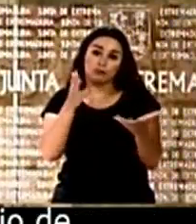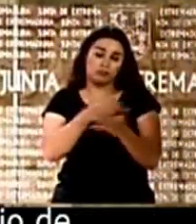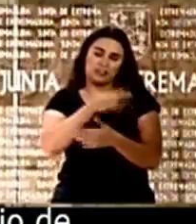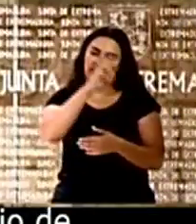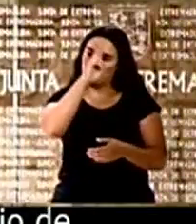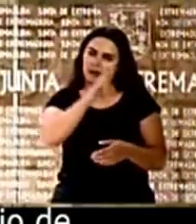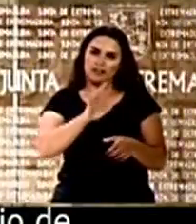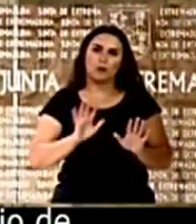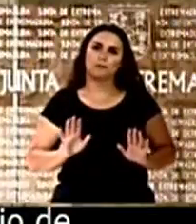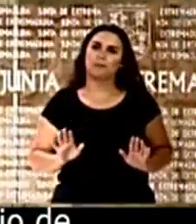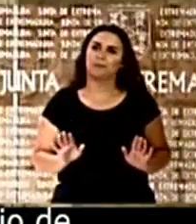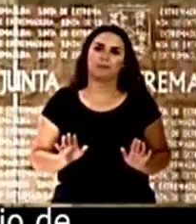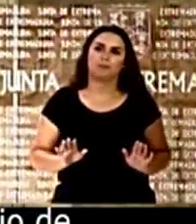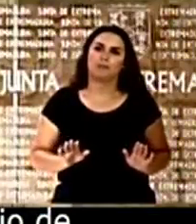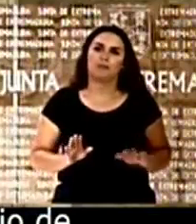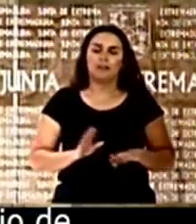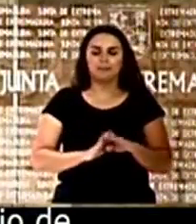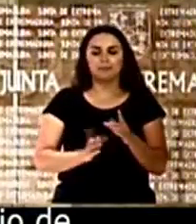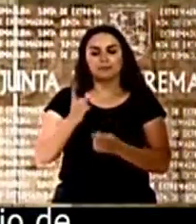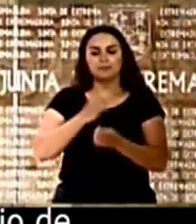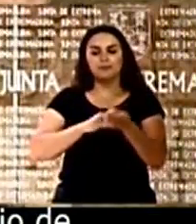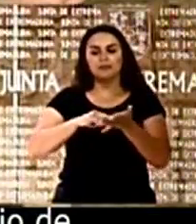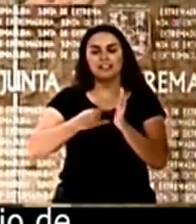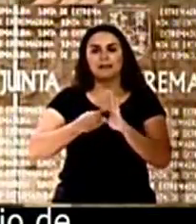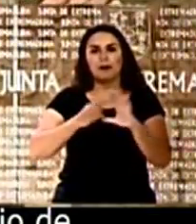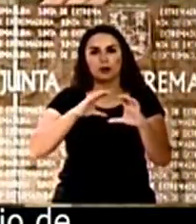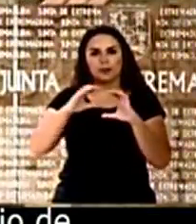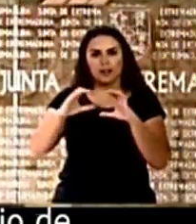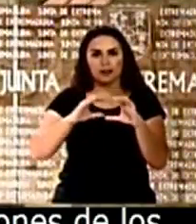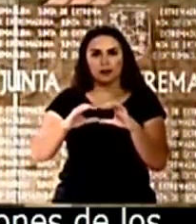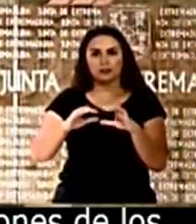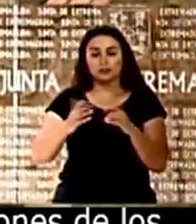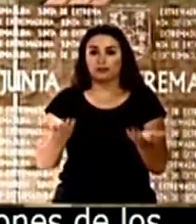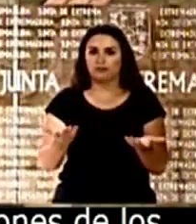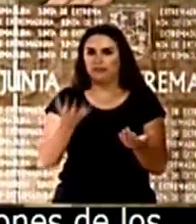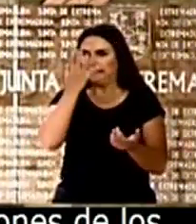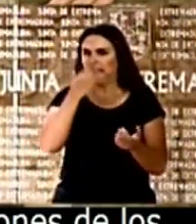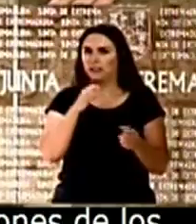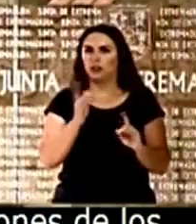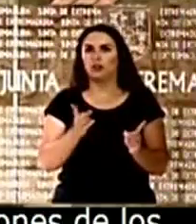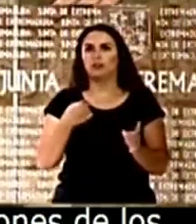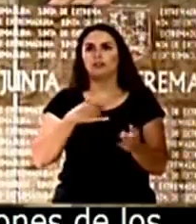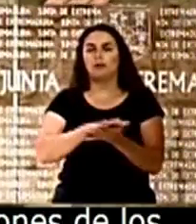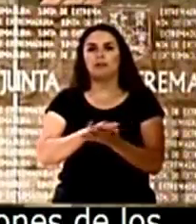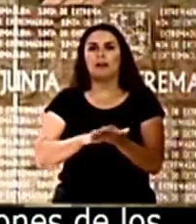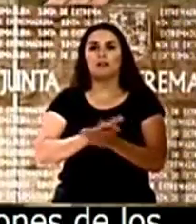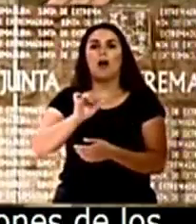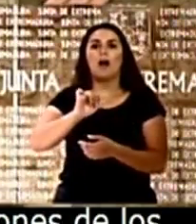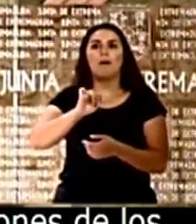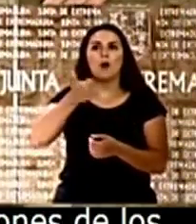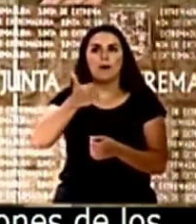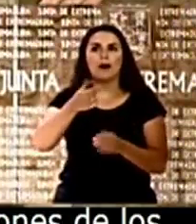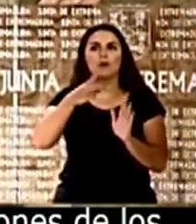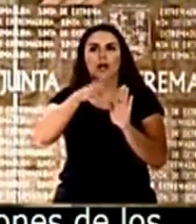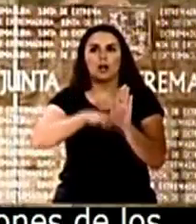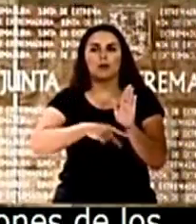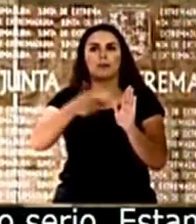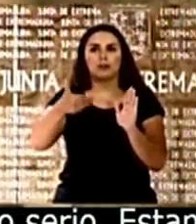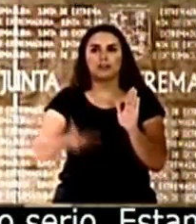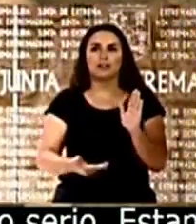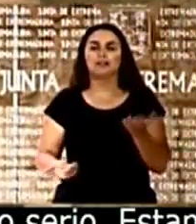respeto a las informaciones de los medios de comunicación? Me parecería poco serio. Estamos hablando de aprobar una norma